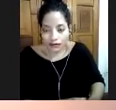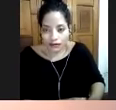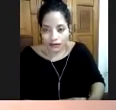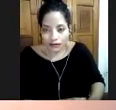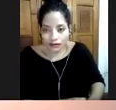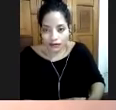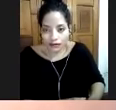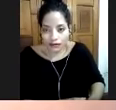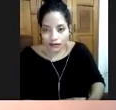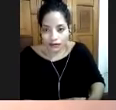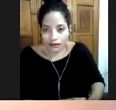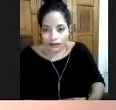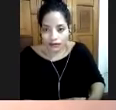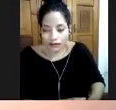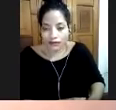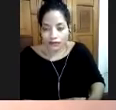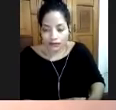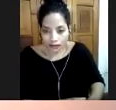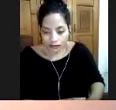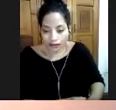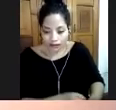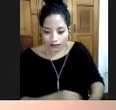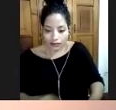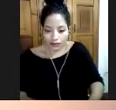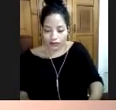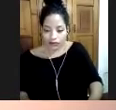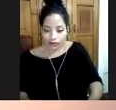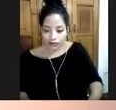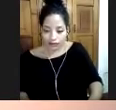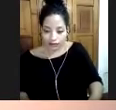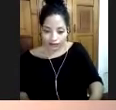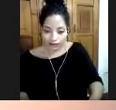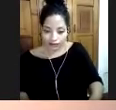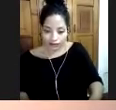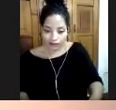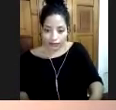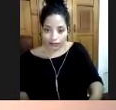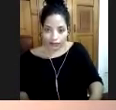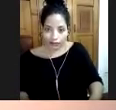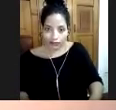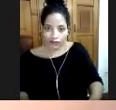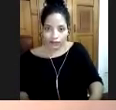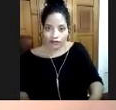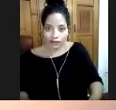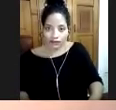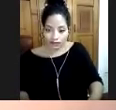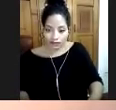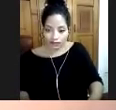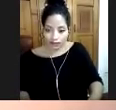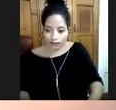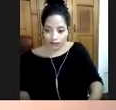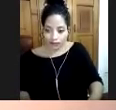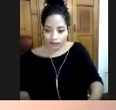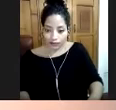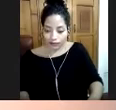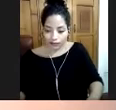mecanismos que el maestro busca para atender al estudiante. Entonces, es como que la responsabilidad está en ellos y tanto